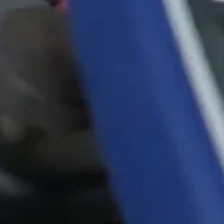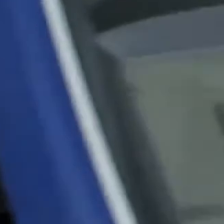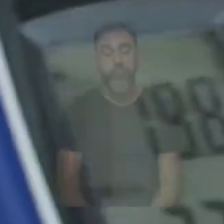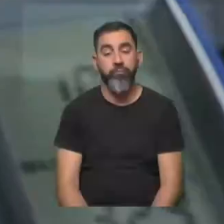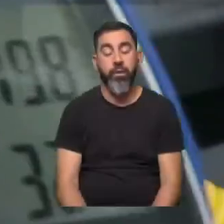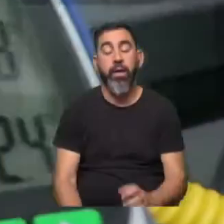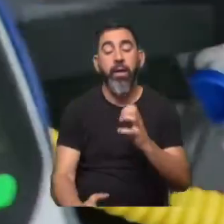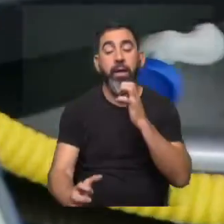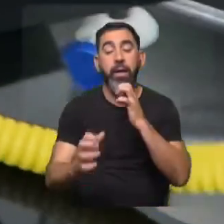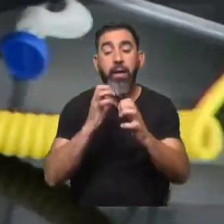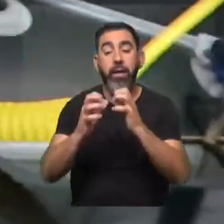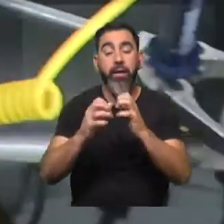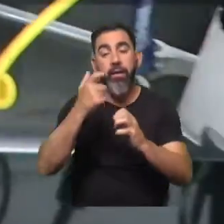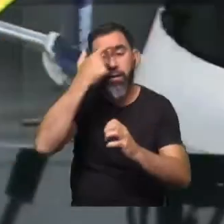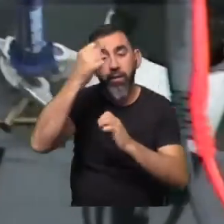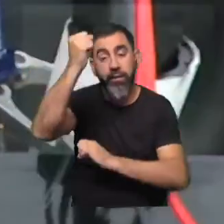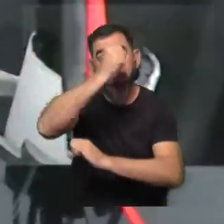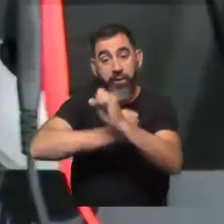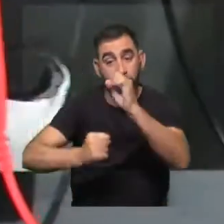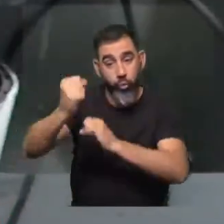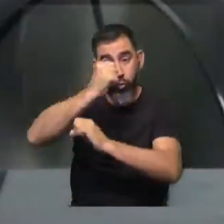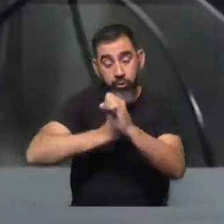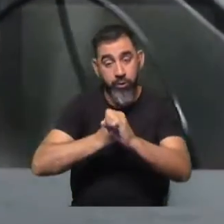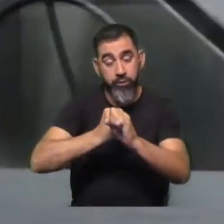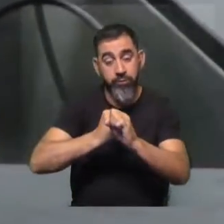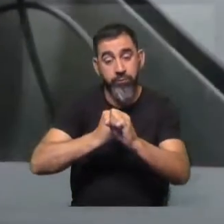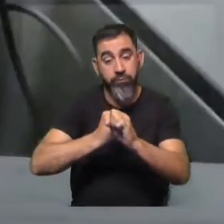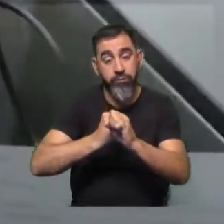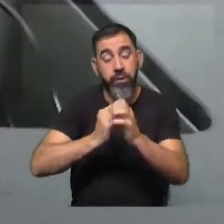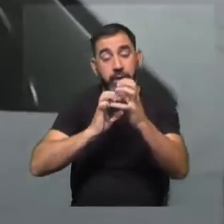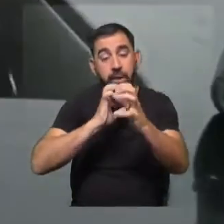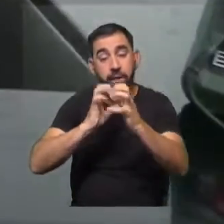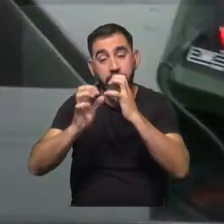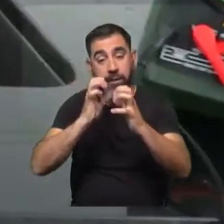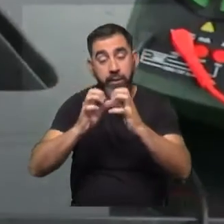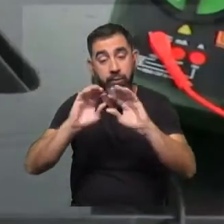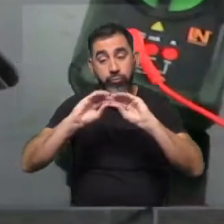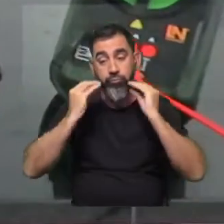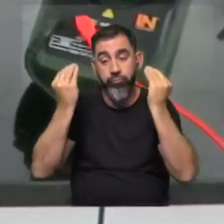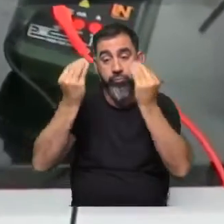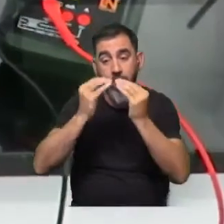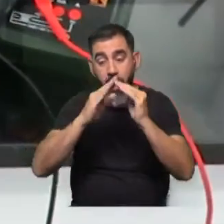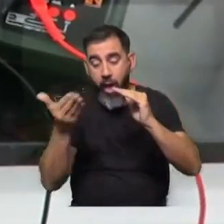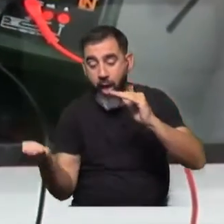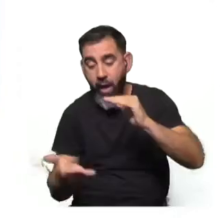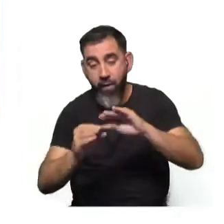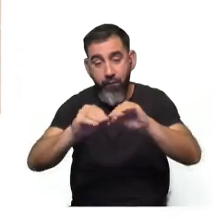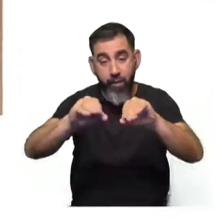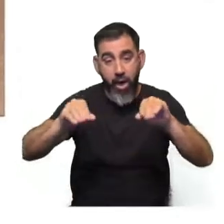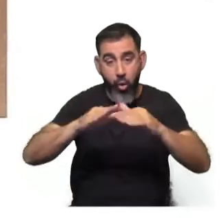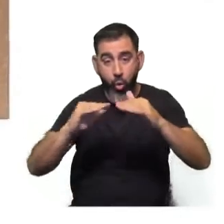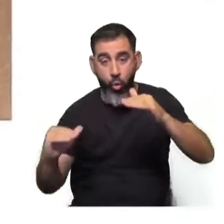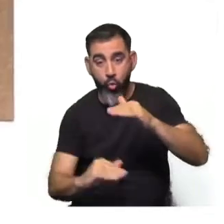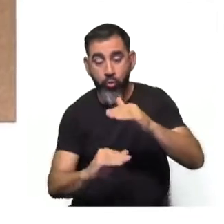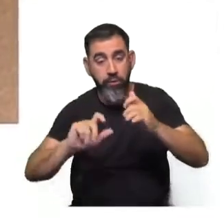La energía geotérmica es una tecnología que utiliza la energía térmica acumulada en el subsuelo, bajo tierra, y